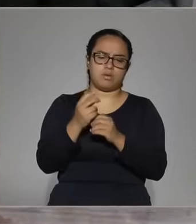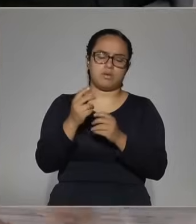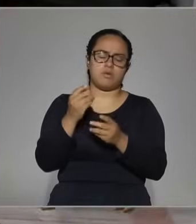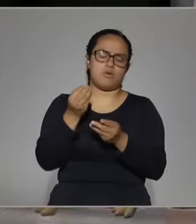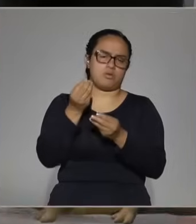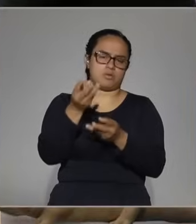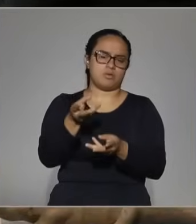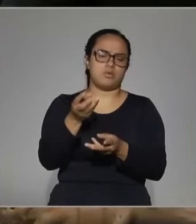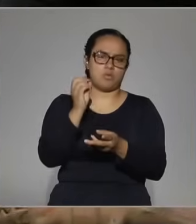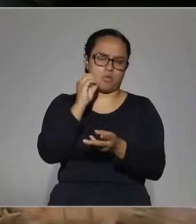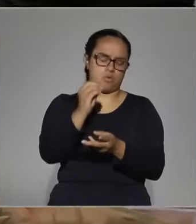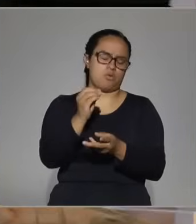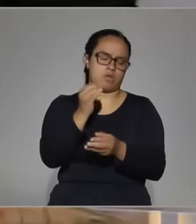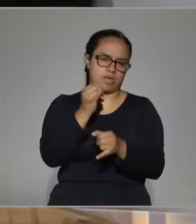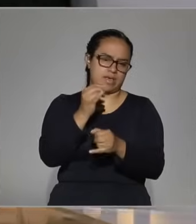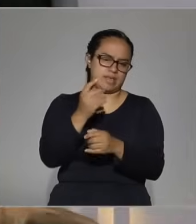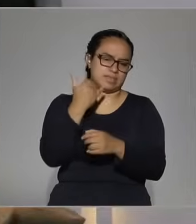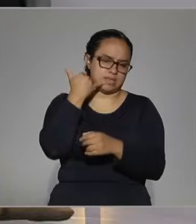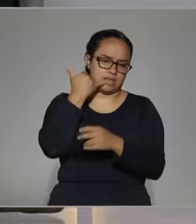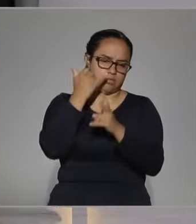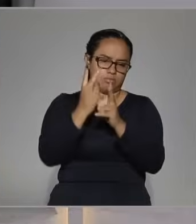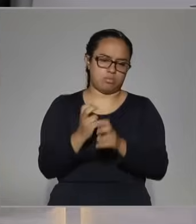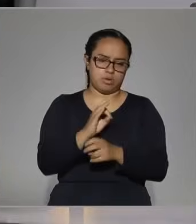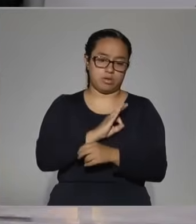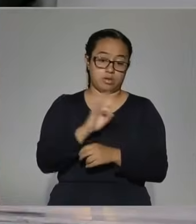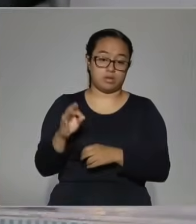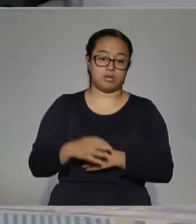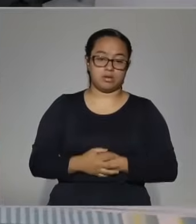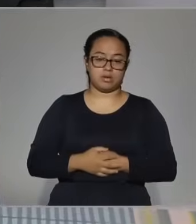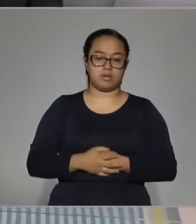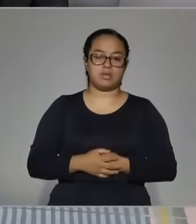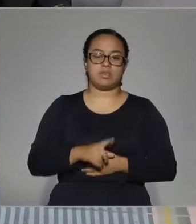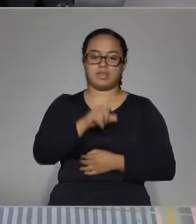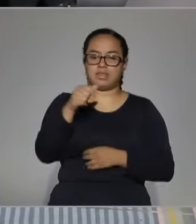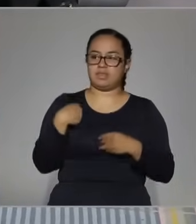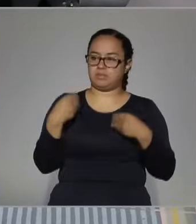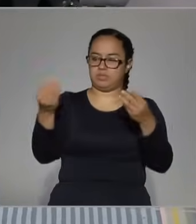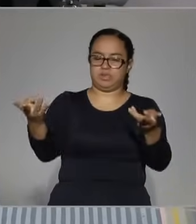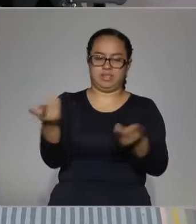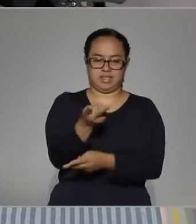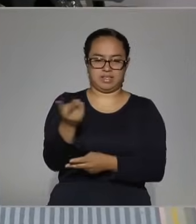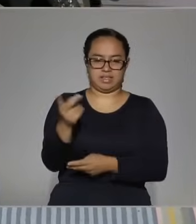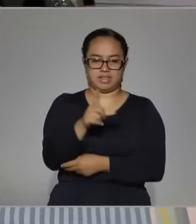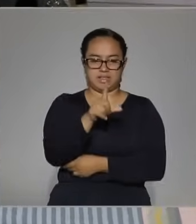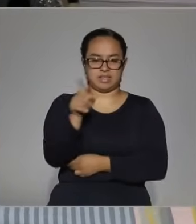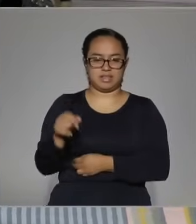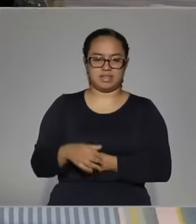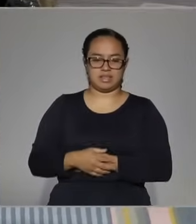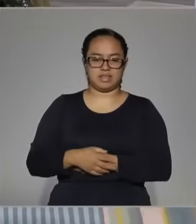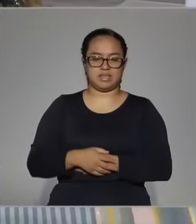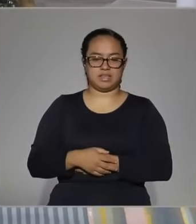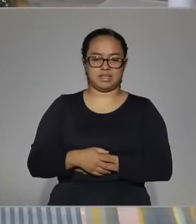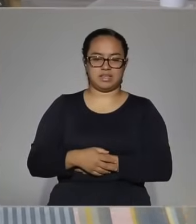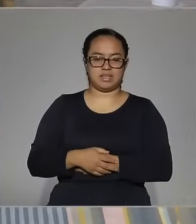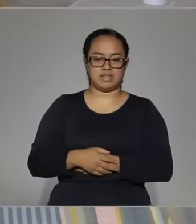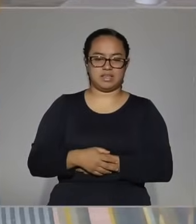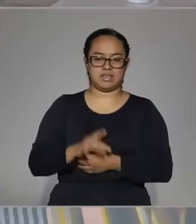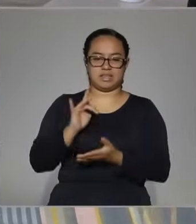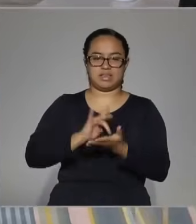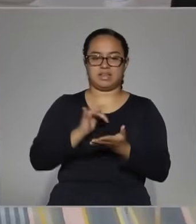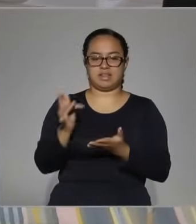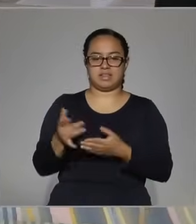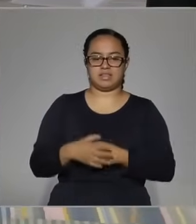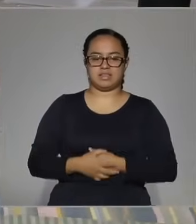linda. Muchas gracias. Muchas gracias. Gracias. Les mando a ustedes el suyo también. Aquí lo tienen. Te mando el tuyo, Tomás. Gracias. Con mucho